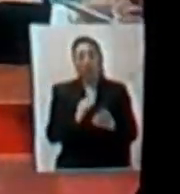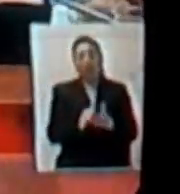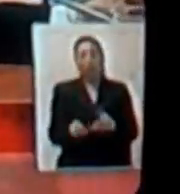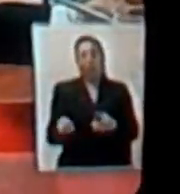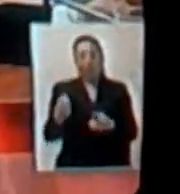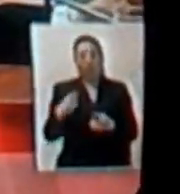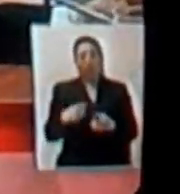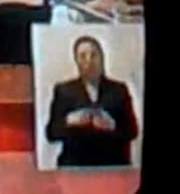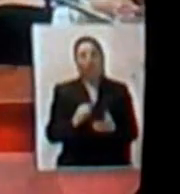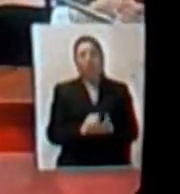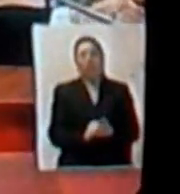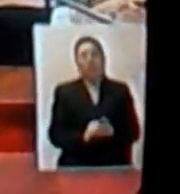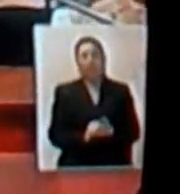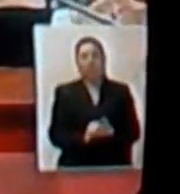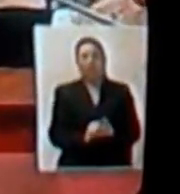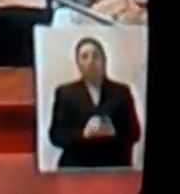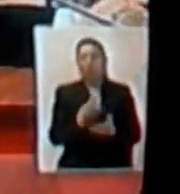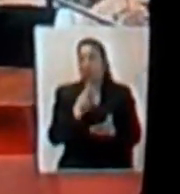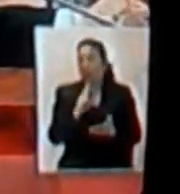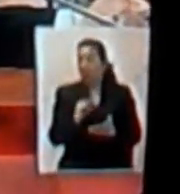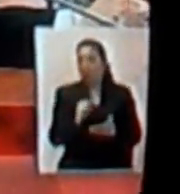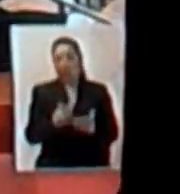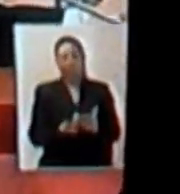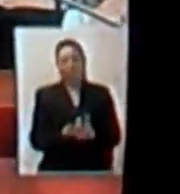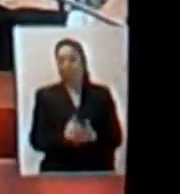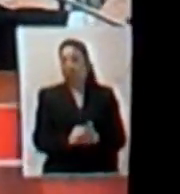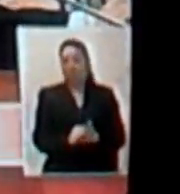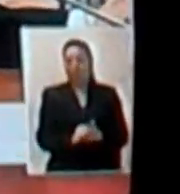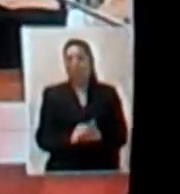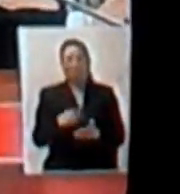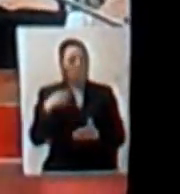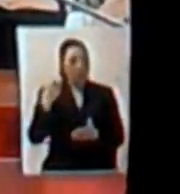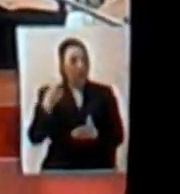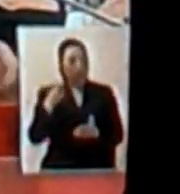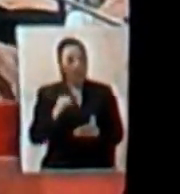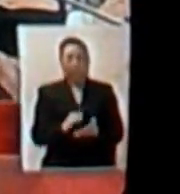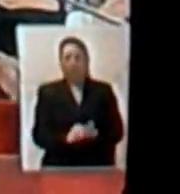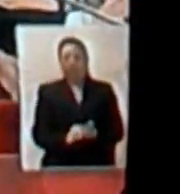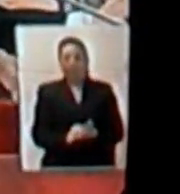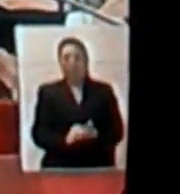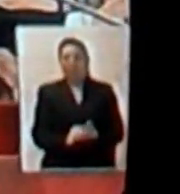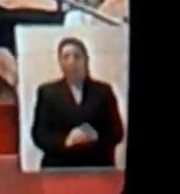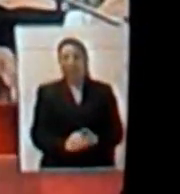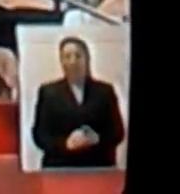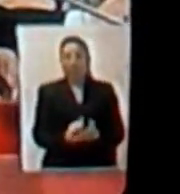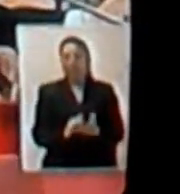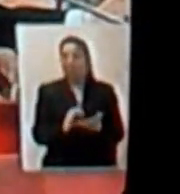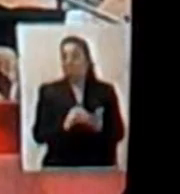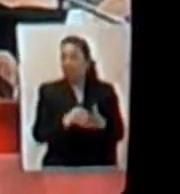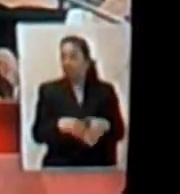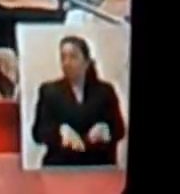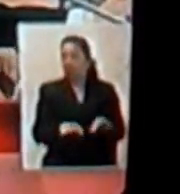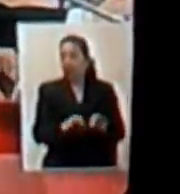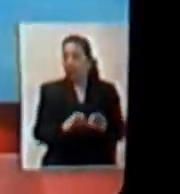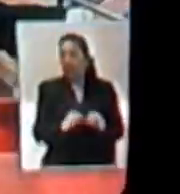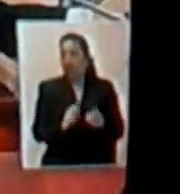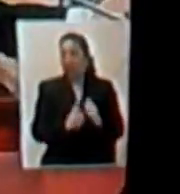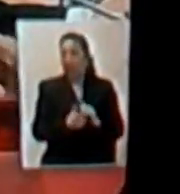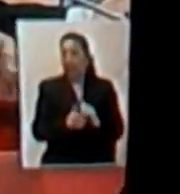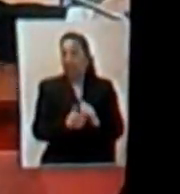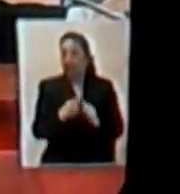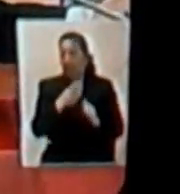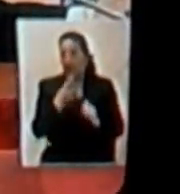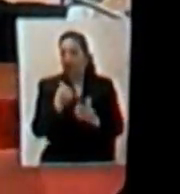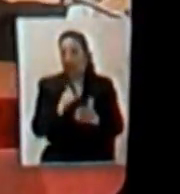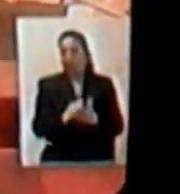factores adicionados. Y no hemos visto pues una política que priorice esta reversión